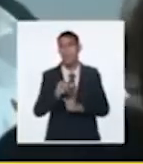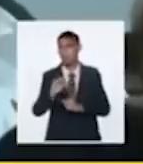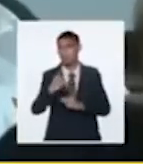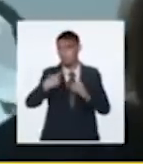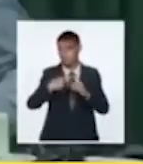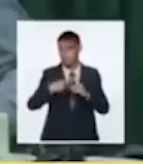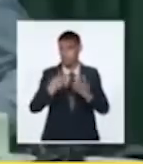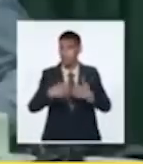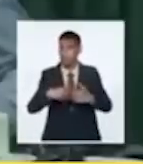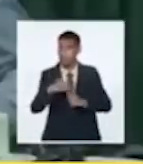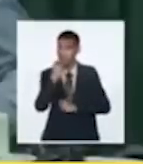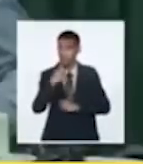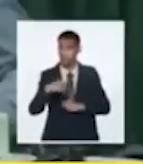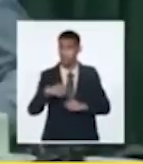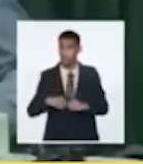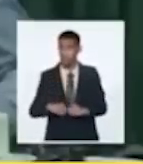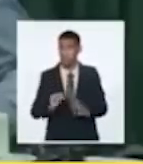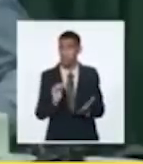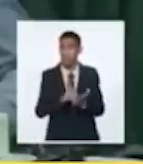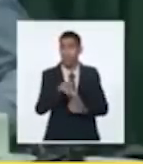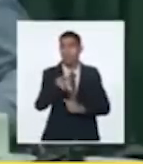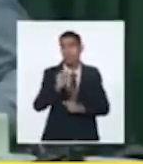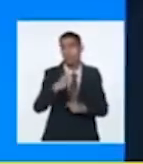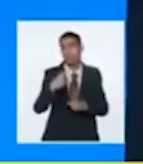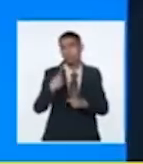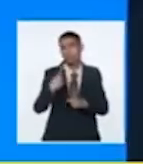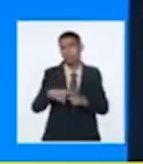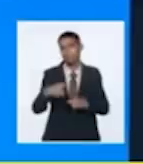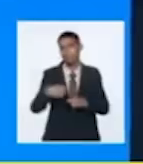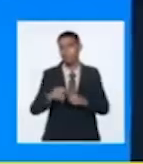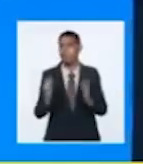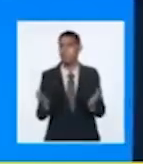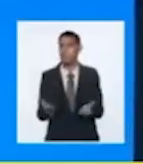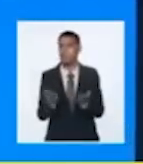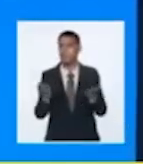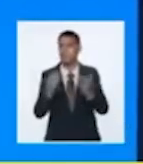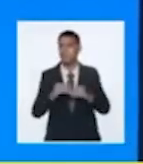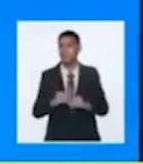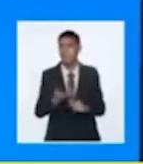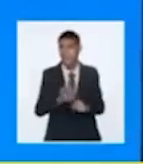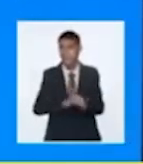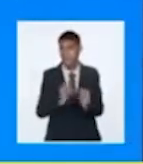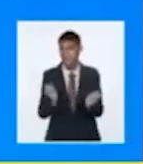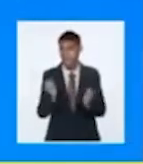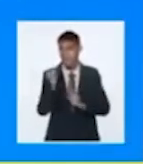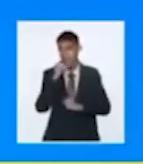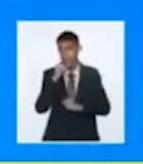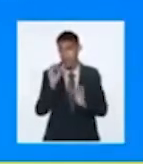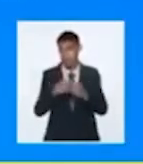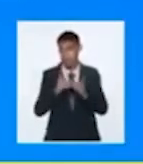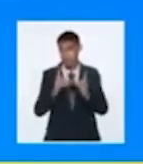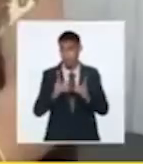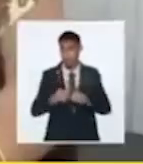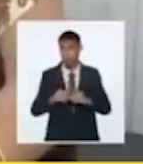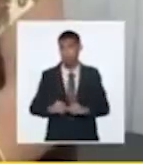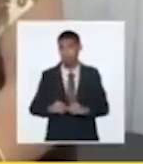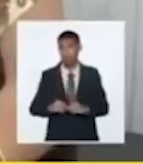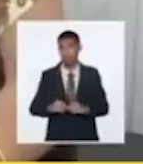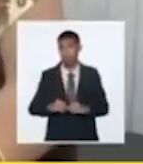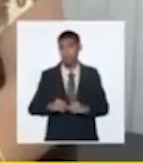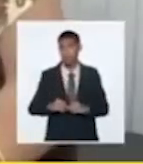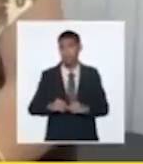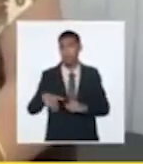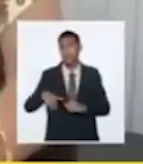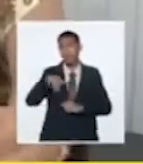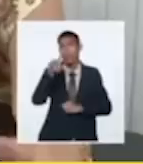de incorporar nuevos productos nuevos al desarrollo. Antes de concluir la sesión, Aero Varadero